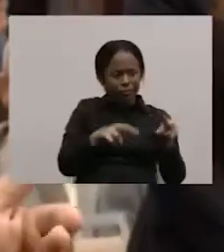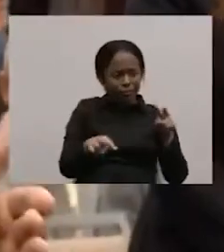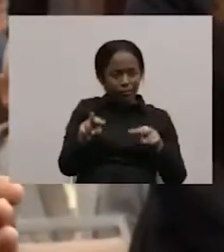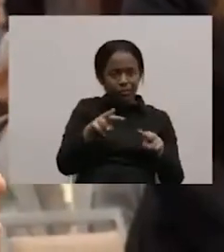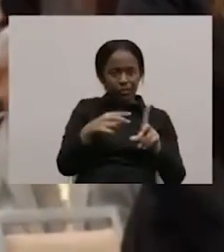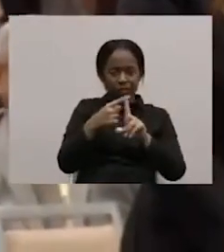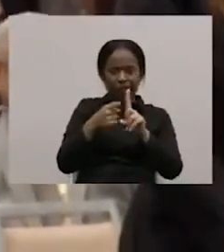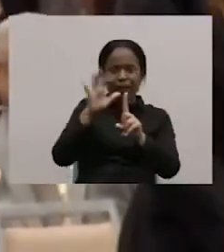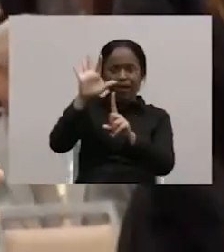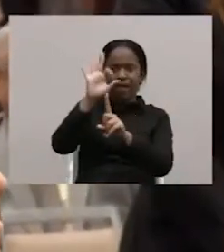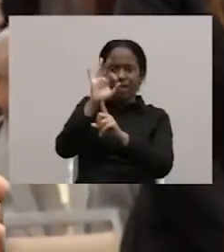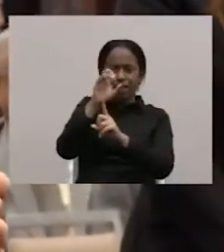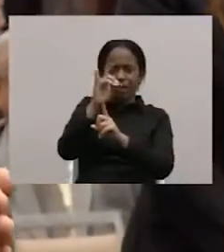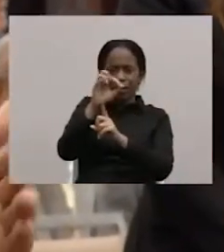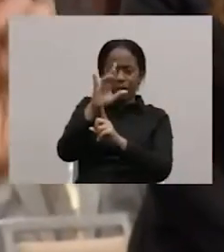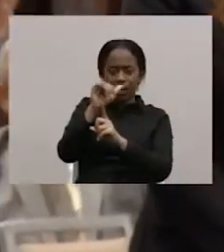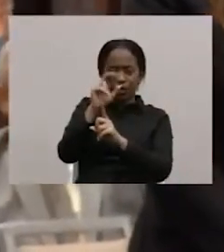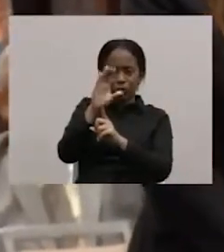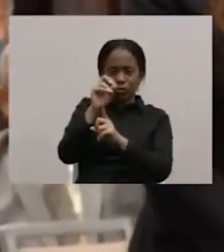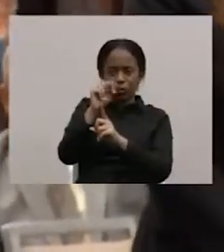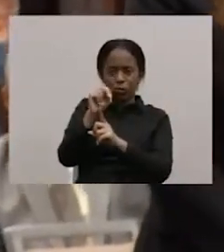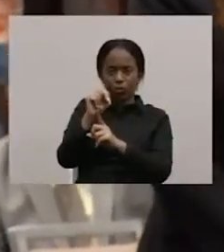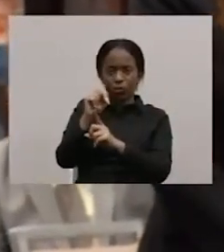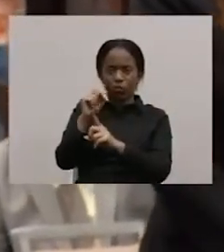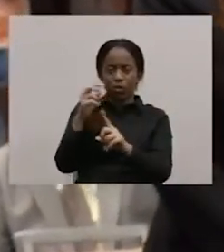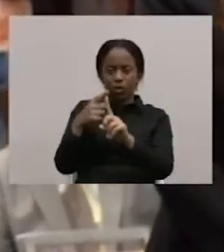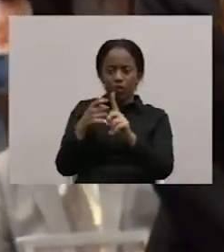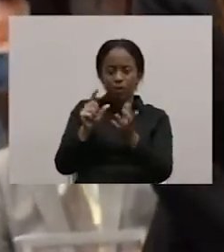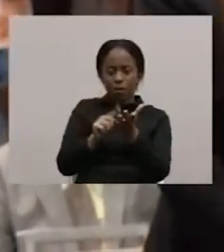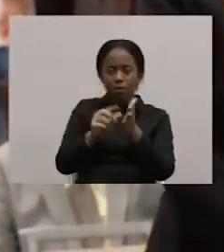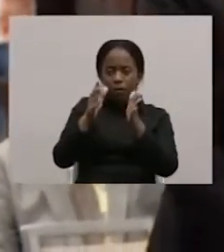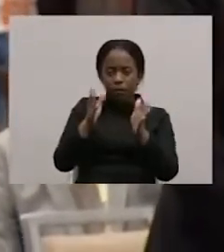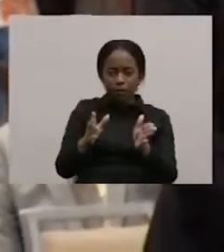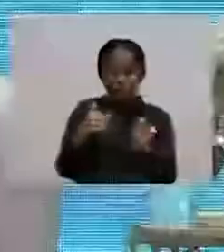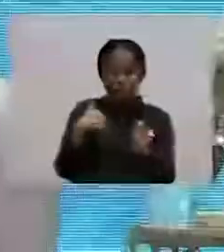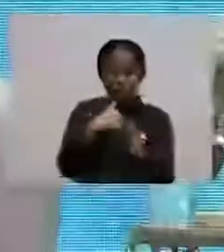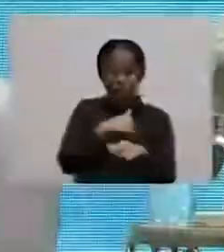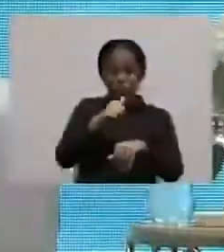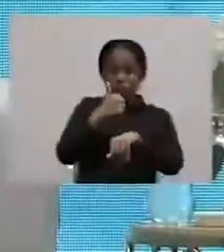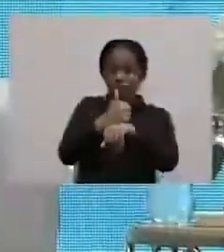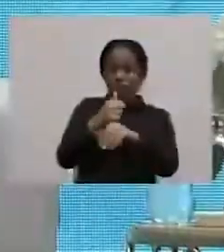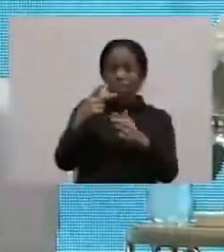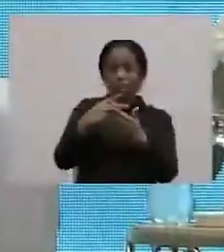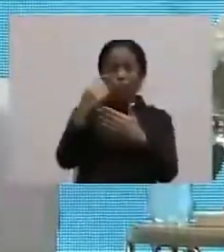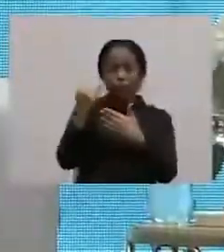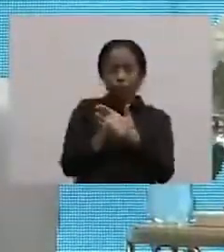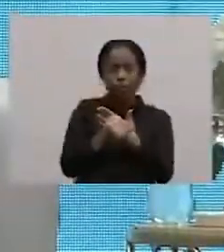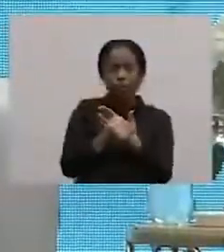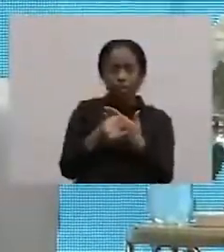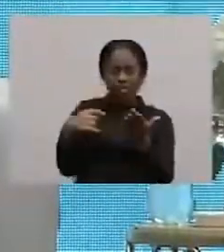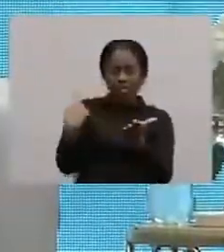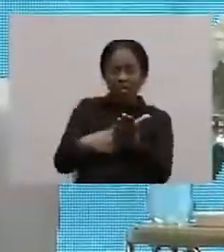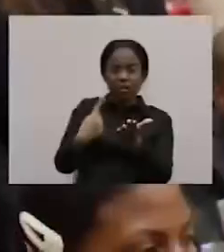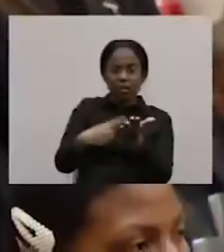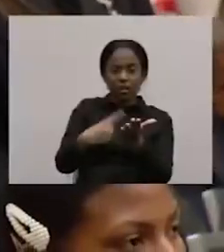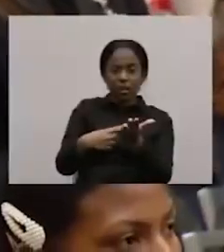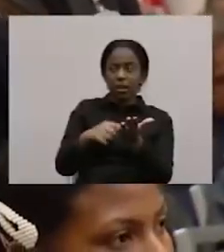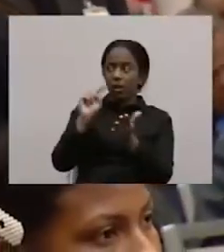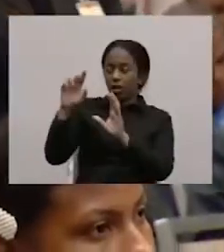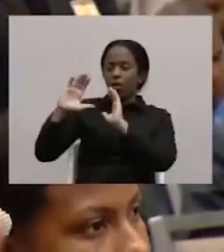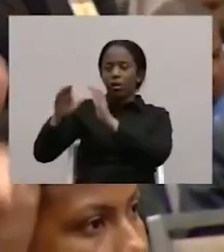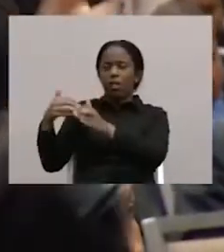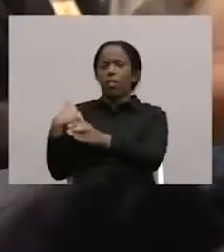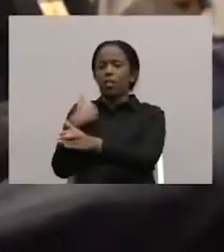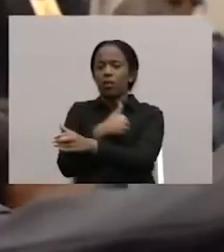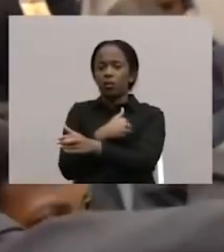Federación Latinoamericana de Periodistas para que nosotros depongamos el proyecto que en ese momento se estaba discutiendo en el Congreso,